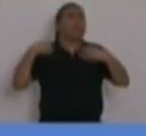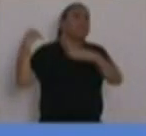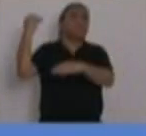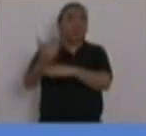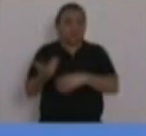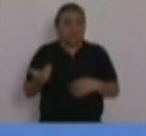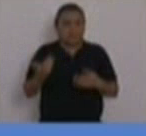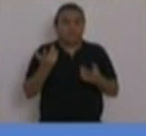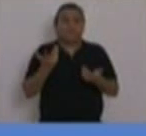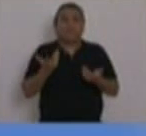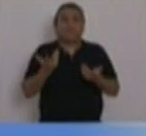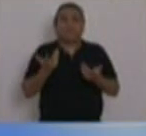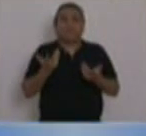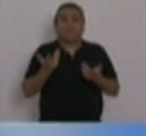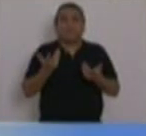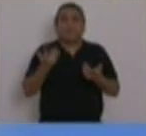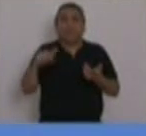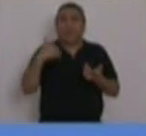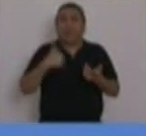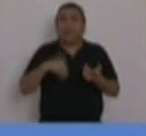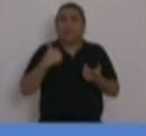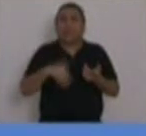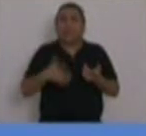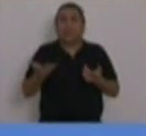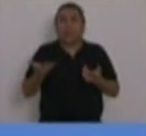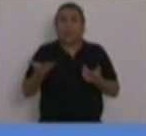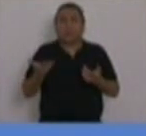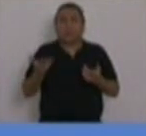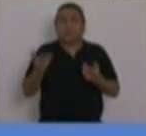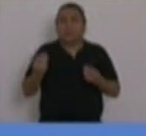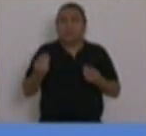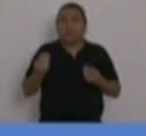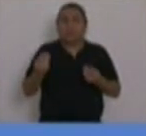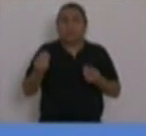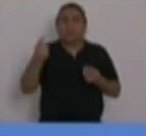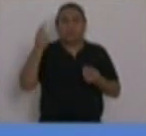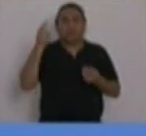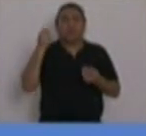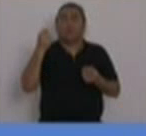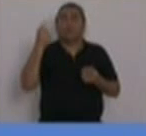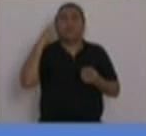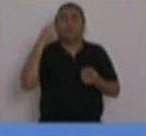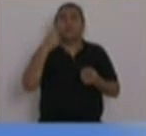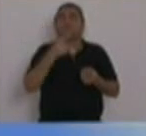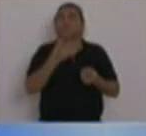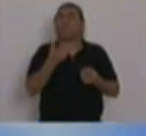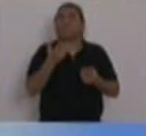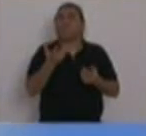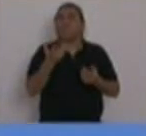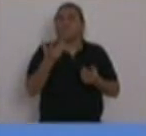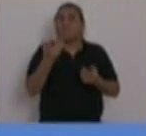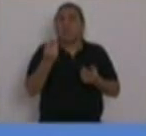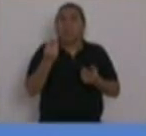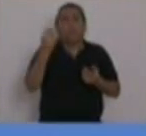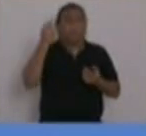que sucedió en los 4 años del gobierno de Cambiemos. Así que me parece que aquel que esté libre que tire la primera piedra o que me diga